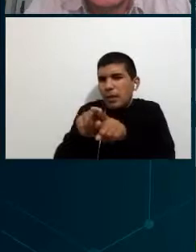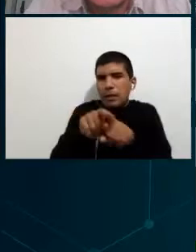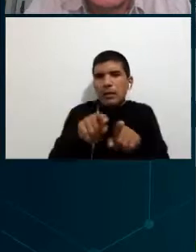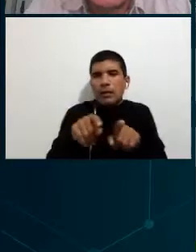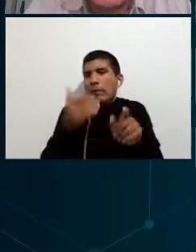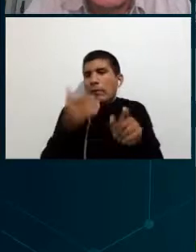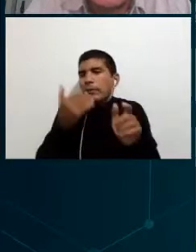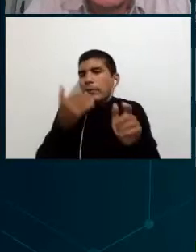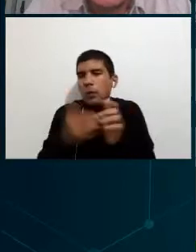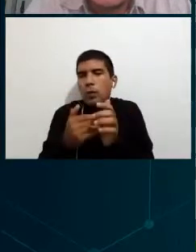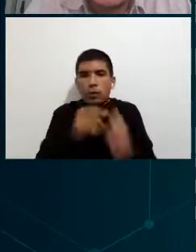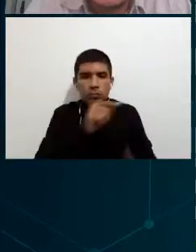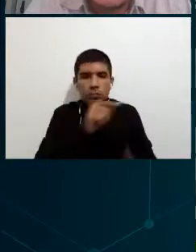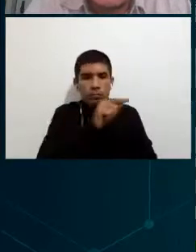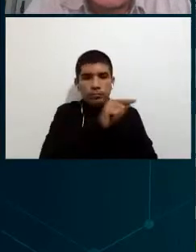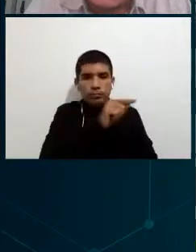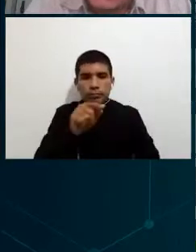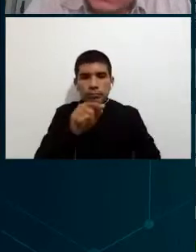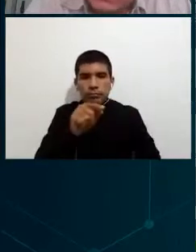milisegundos.